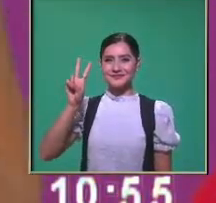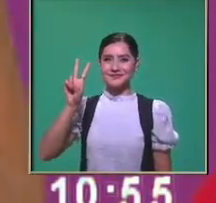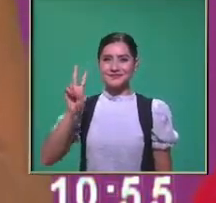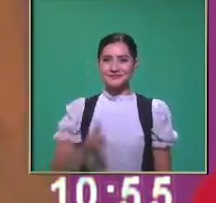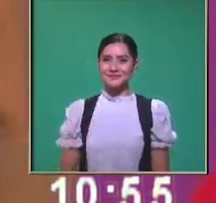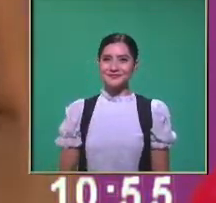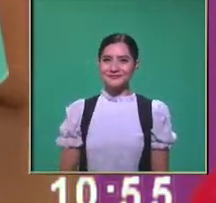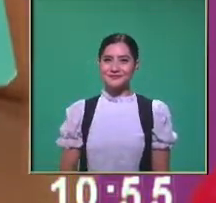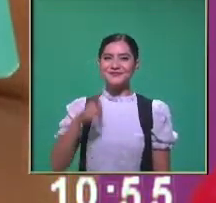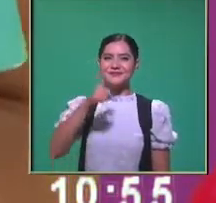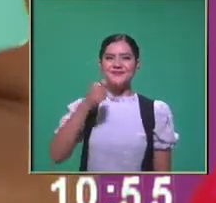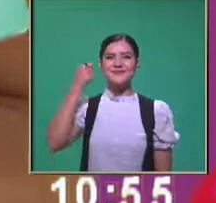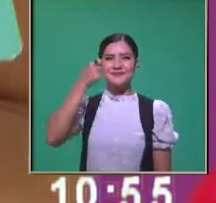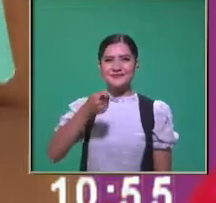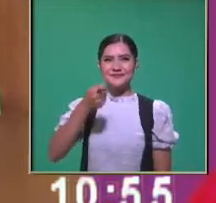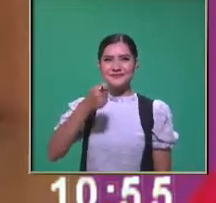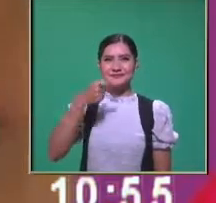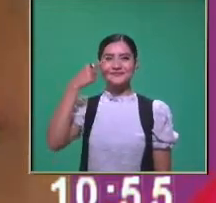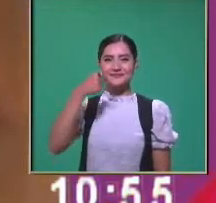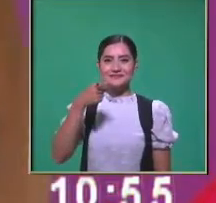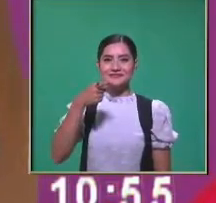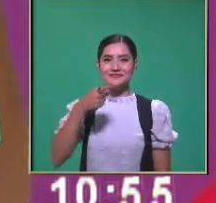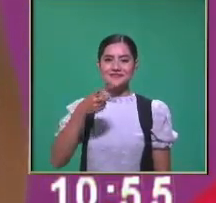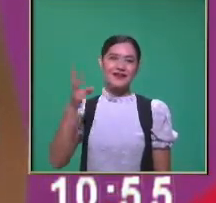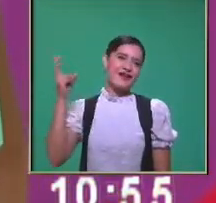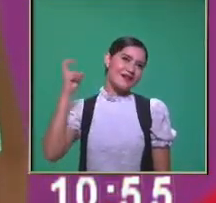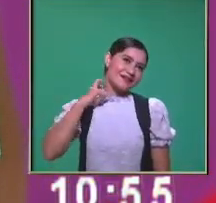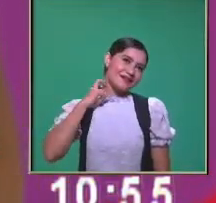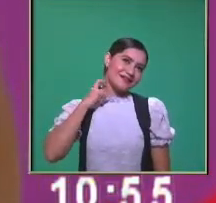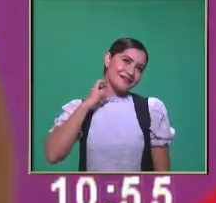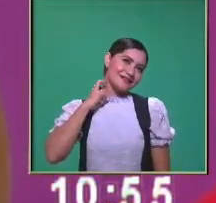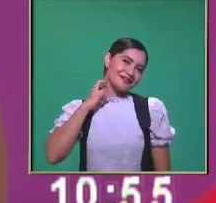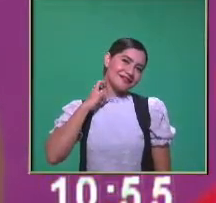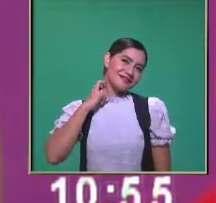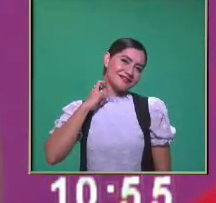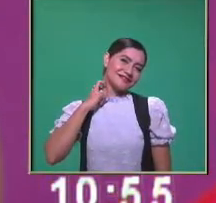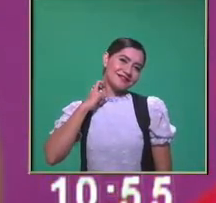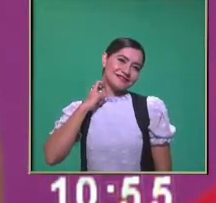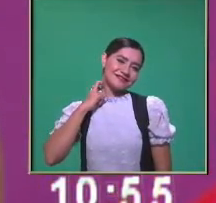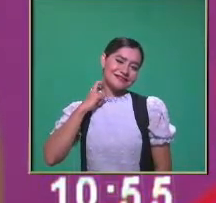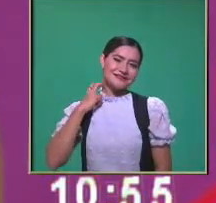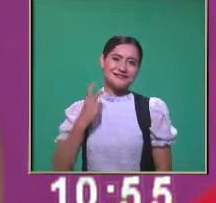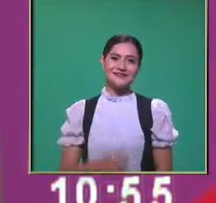será? ¡Un vampiro! ¡Ay,